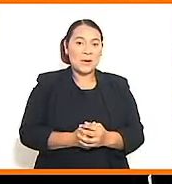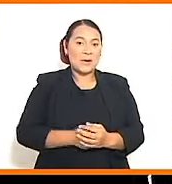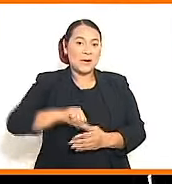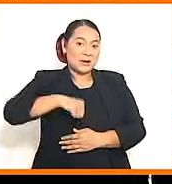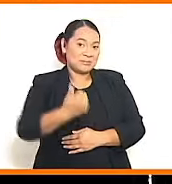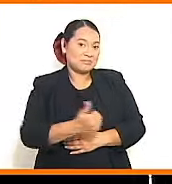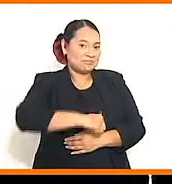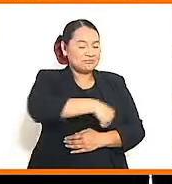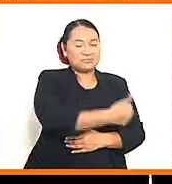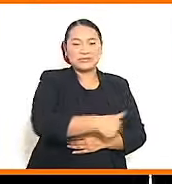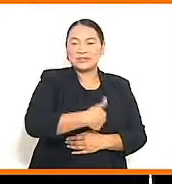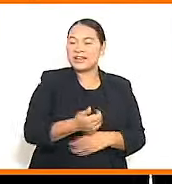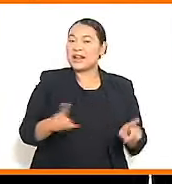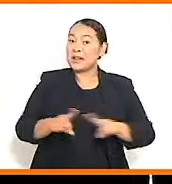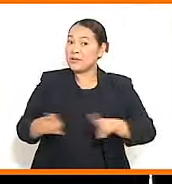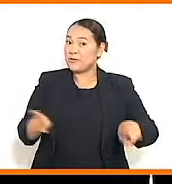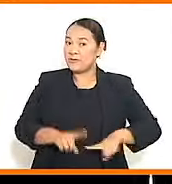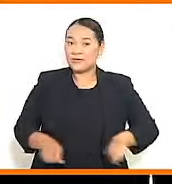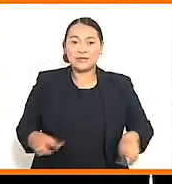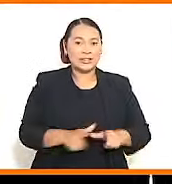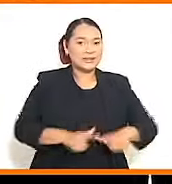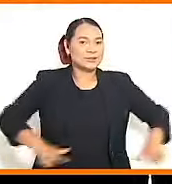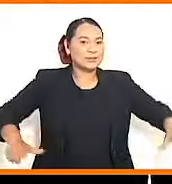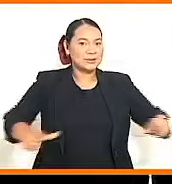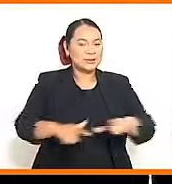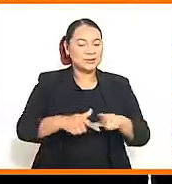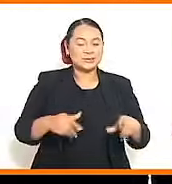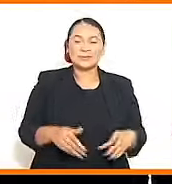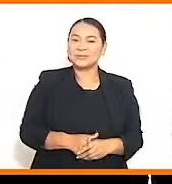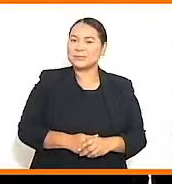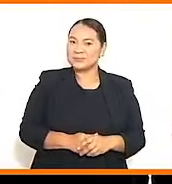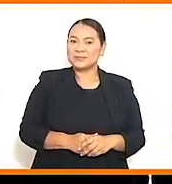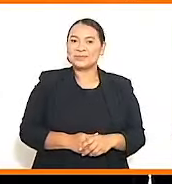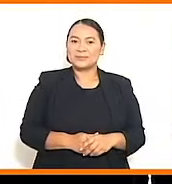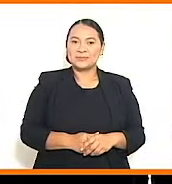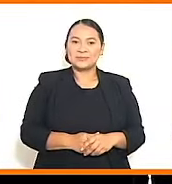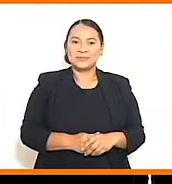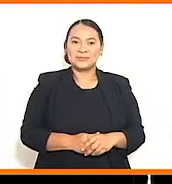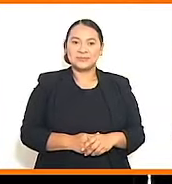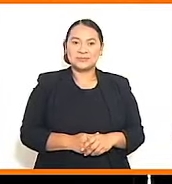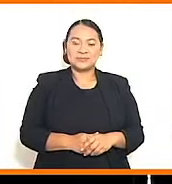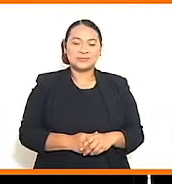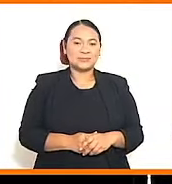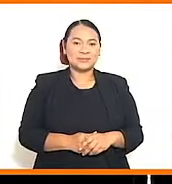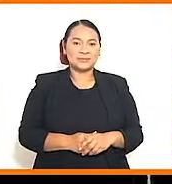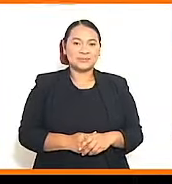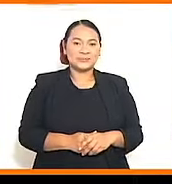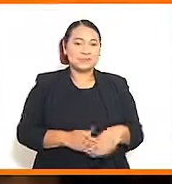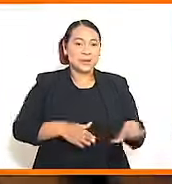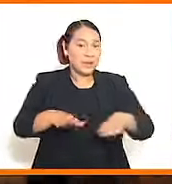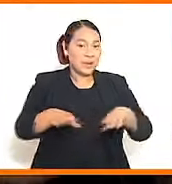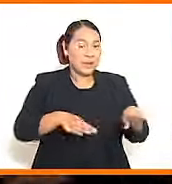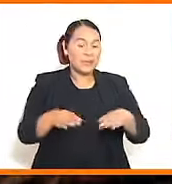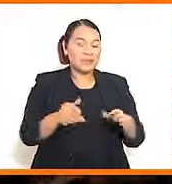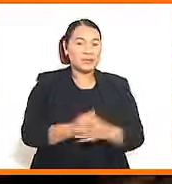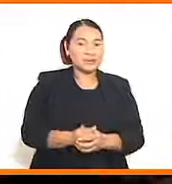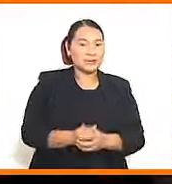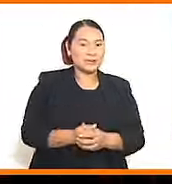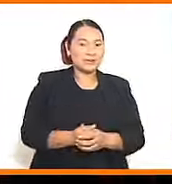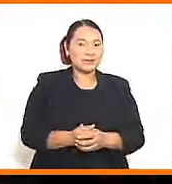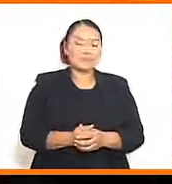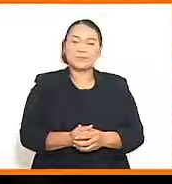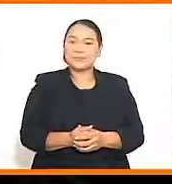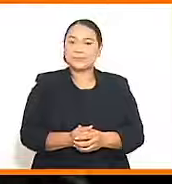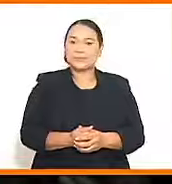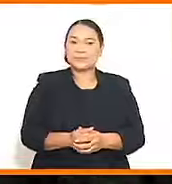A la cascada. Ajá. Va a ir a pasear. A dar, sí, que me lleven ahí mi hijo, a ver. Para ella, la Navidad llegó